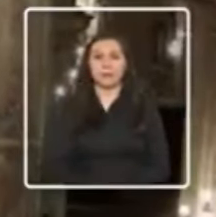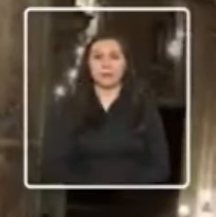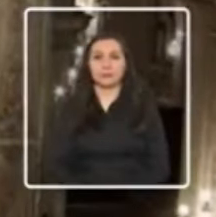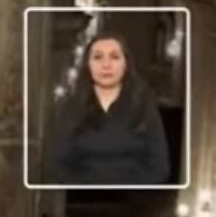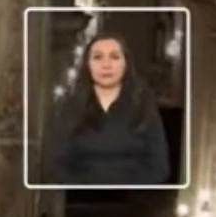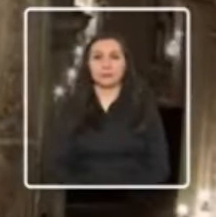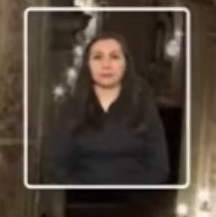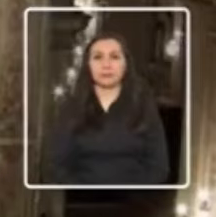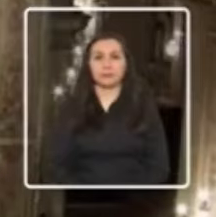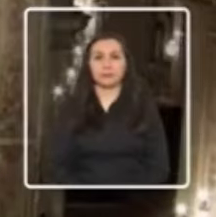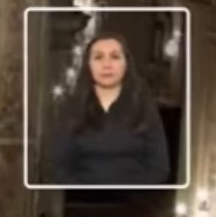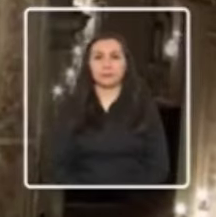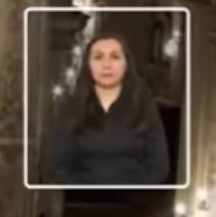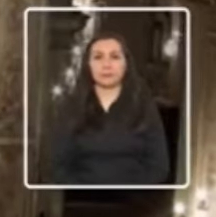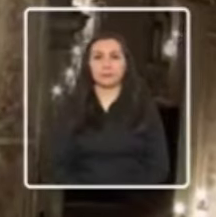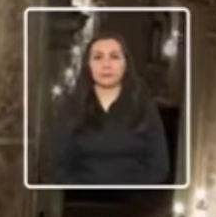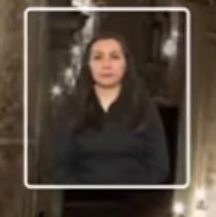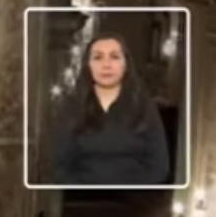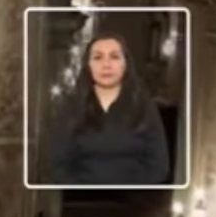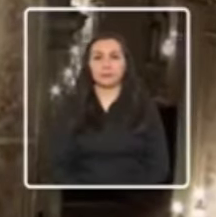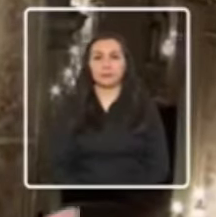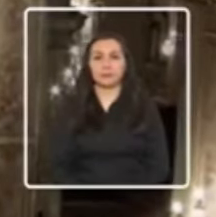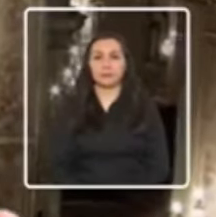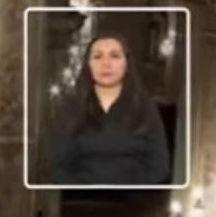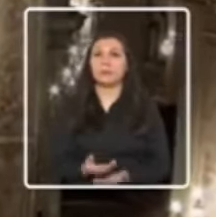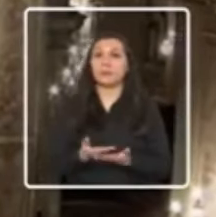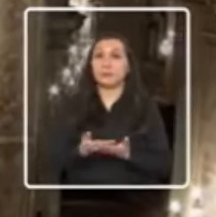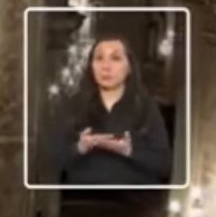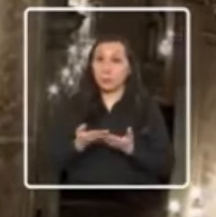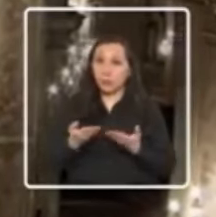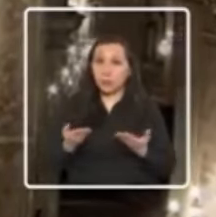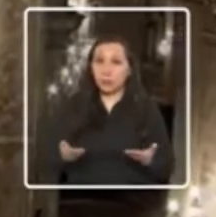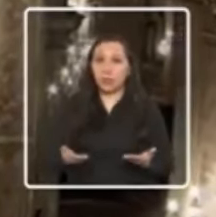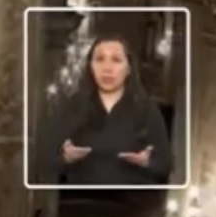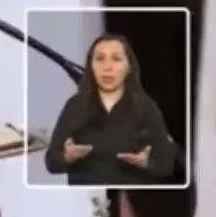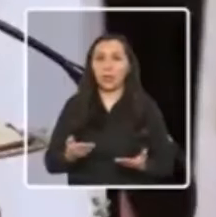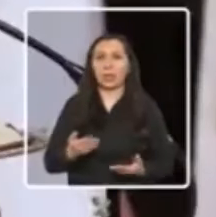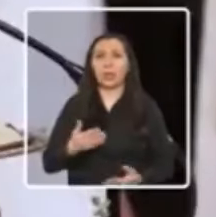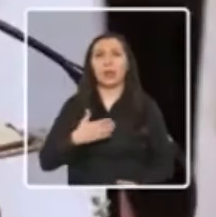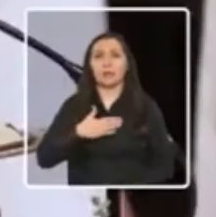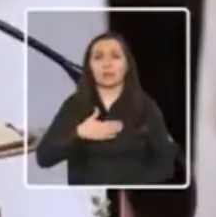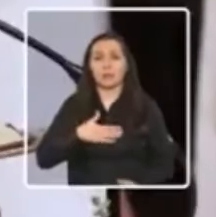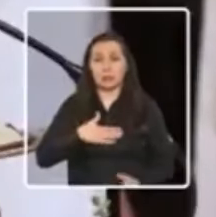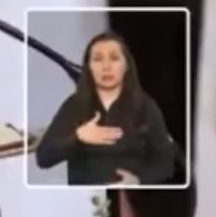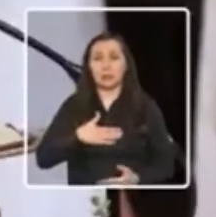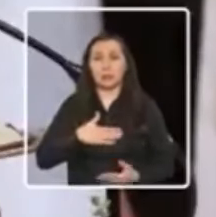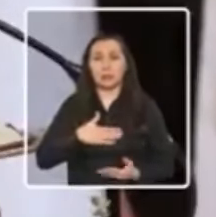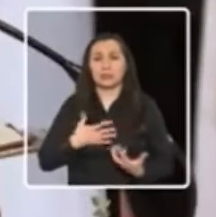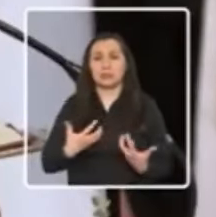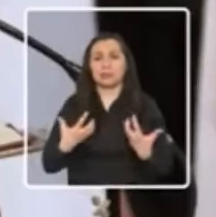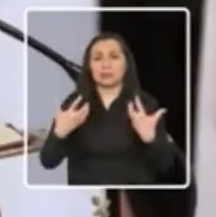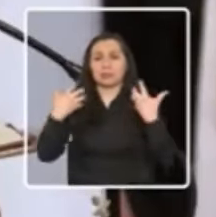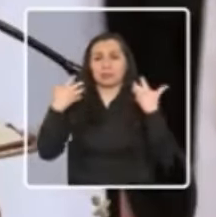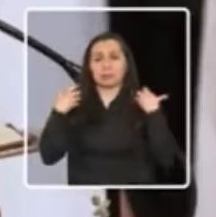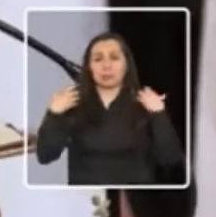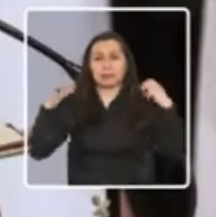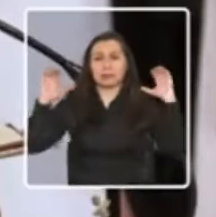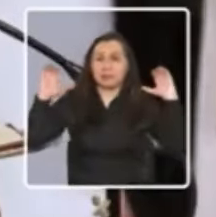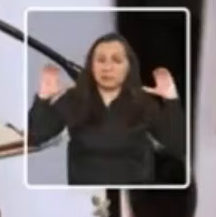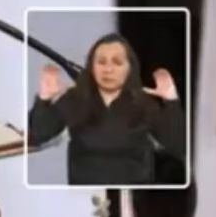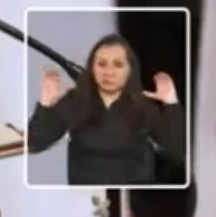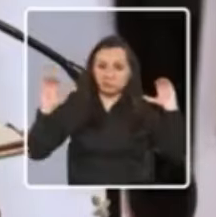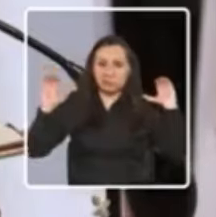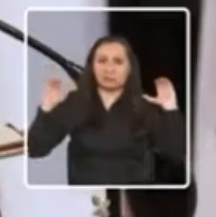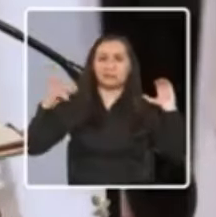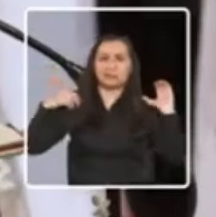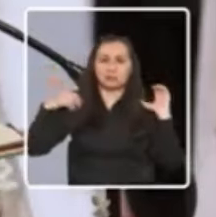ramas de de las fuerzas armadas y el ejército concurren a escuchar el discurso la homilía del arzobispo y este discurso